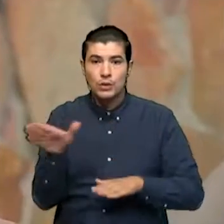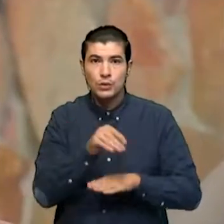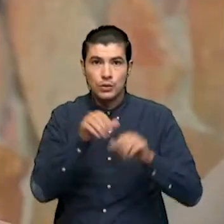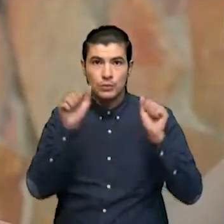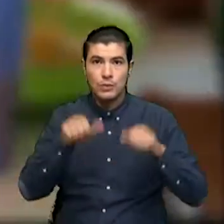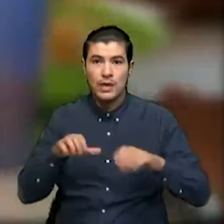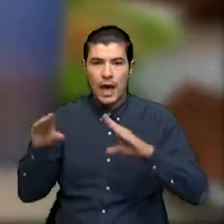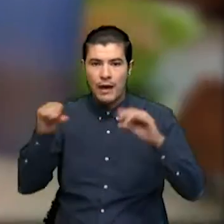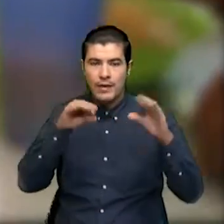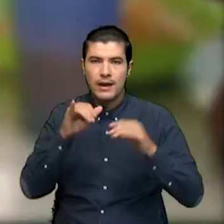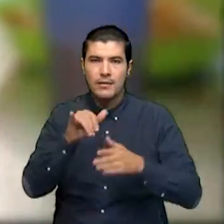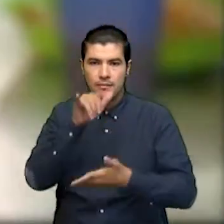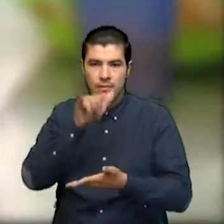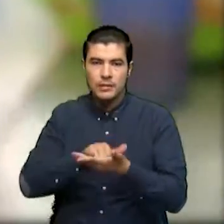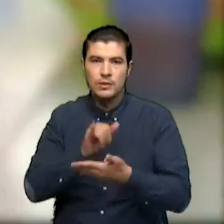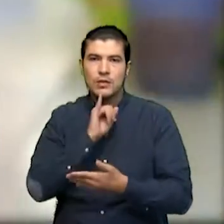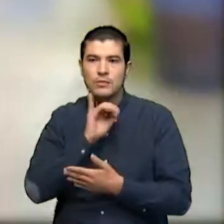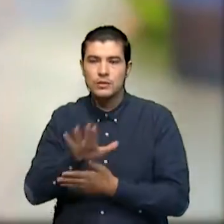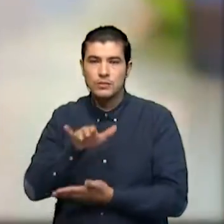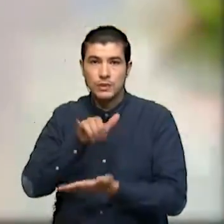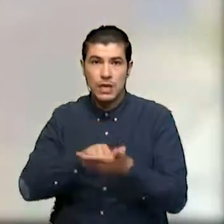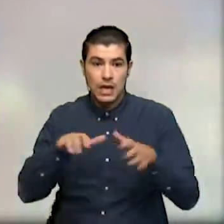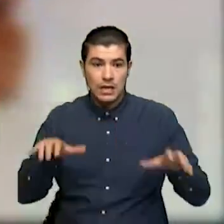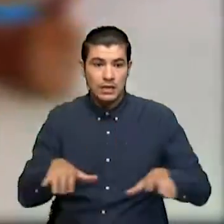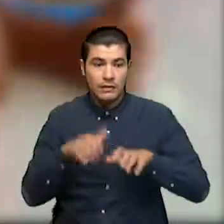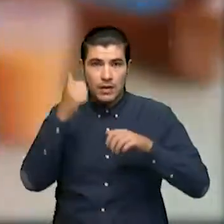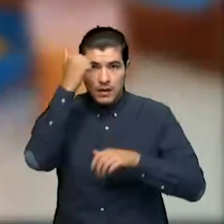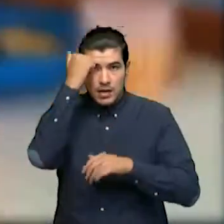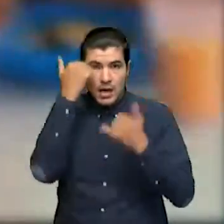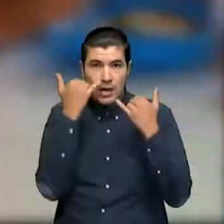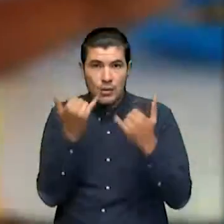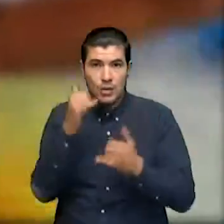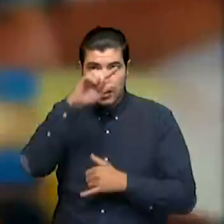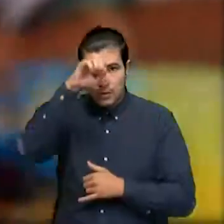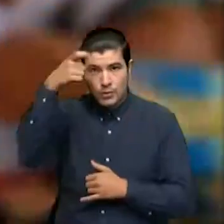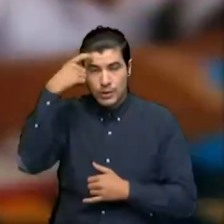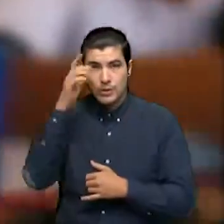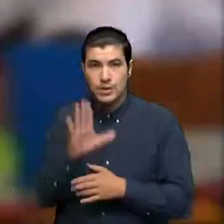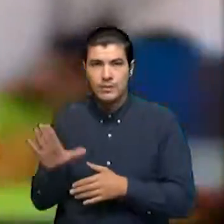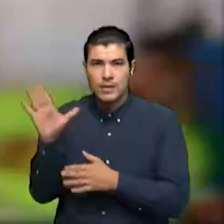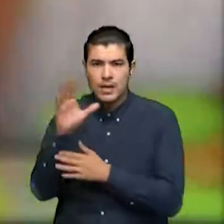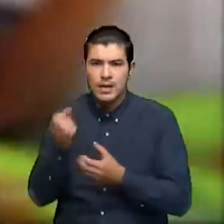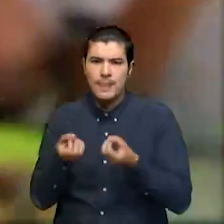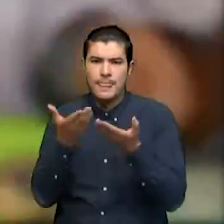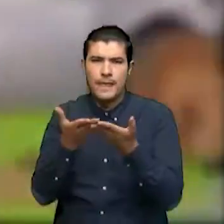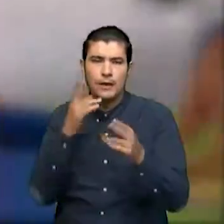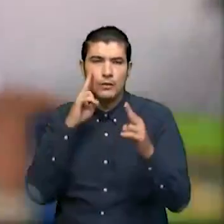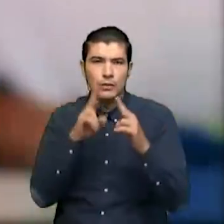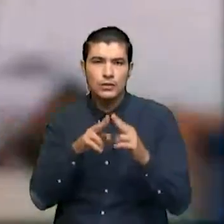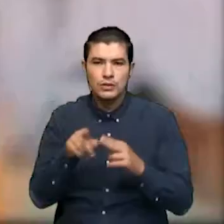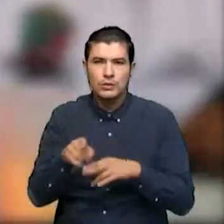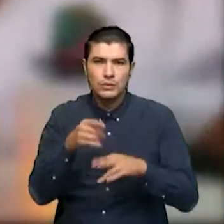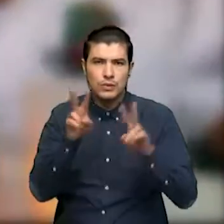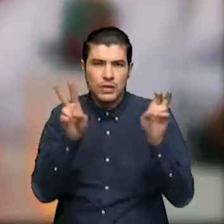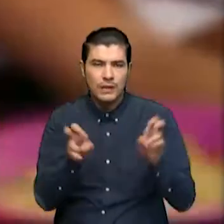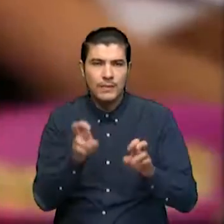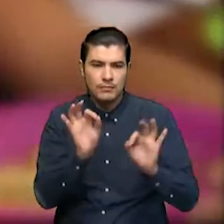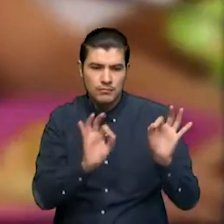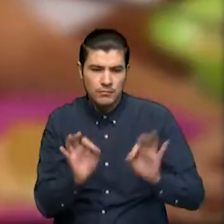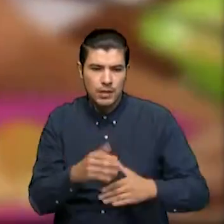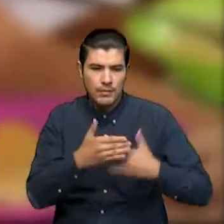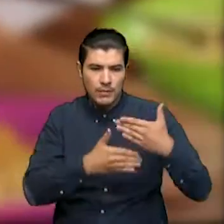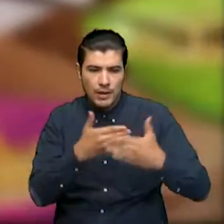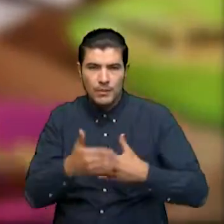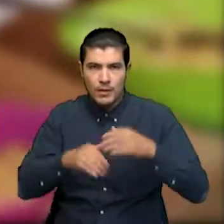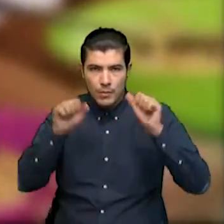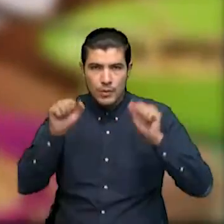idioma frente al padre con esta actividad pedagógica el gobierno departamental dará a conocer los lineamientos técnicos y administrativos fundamentales